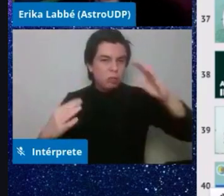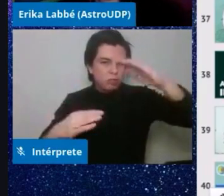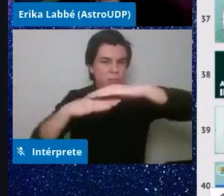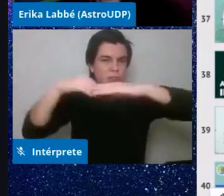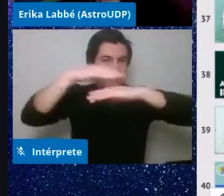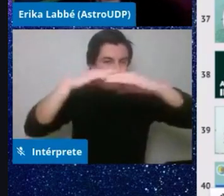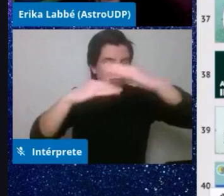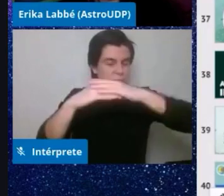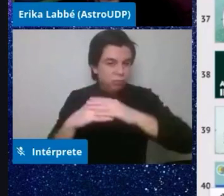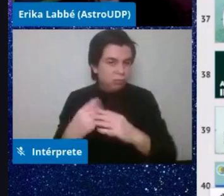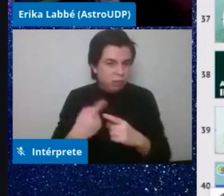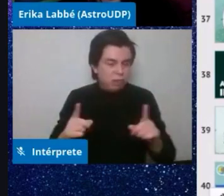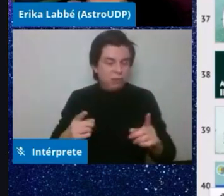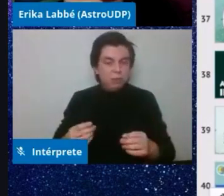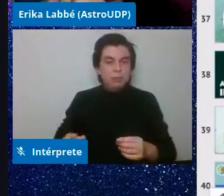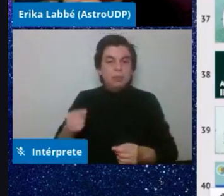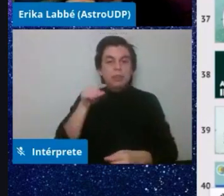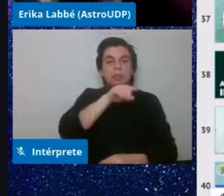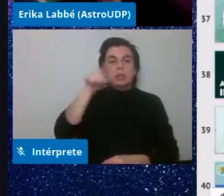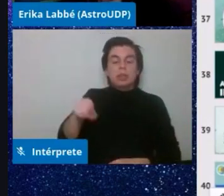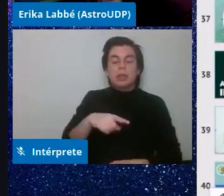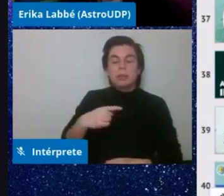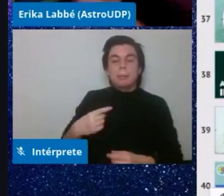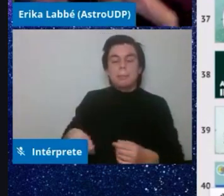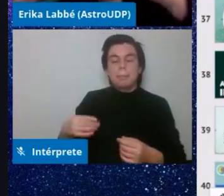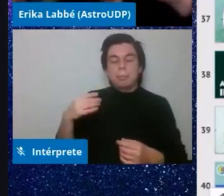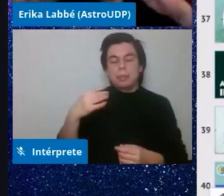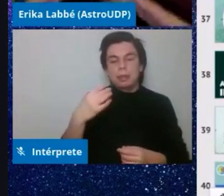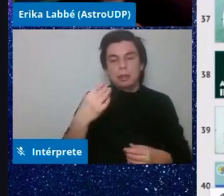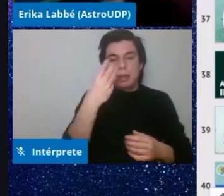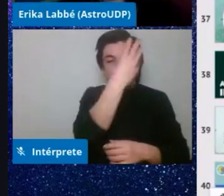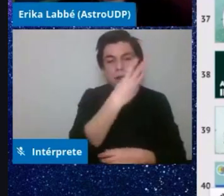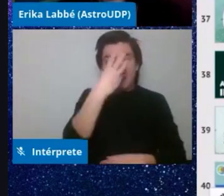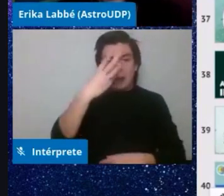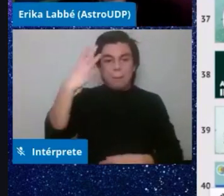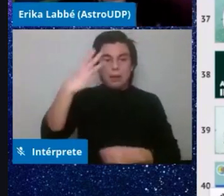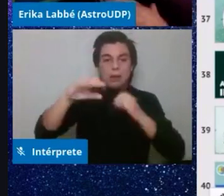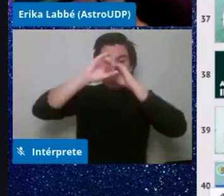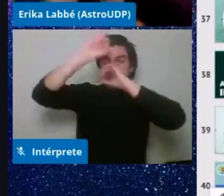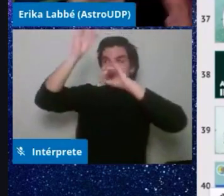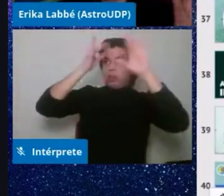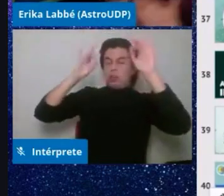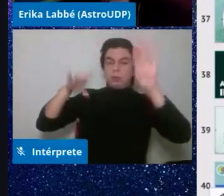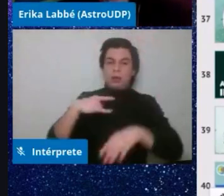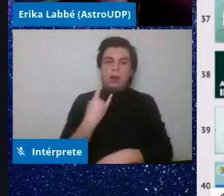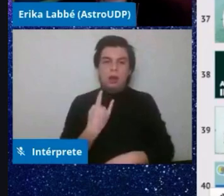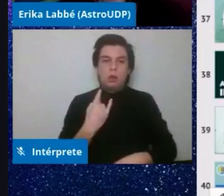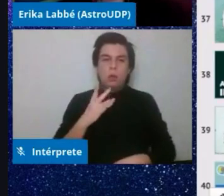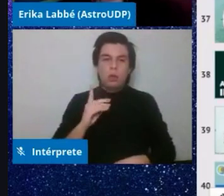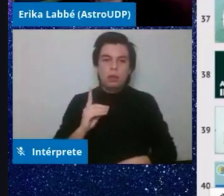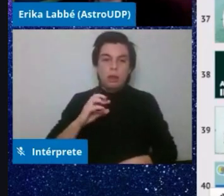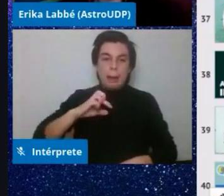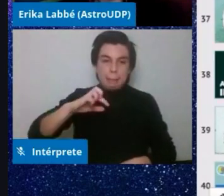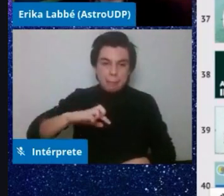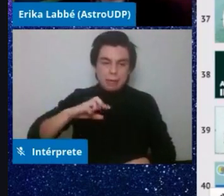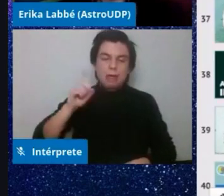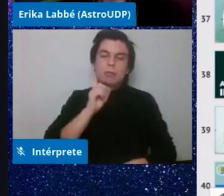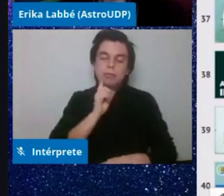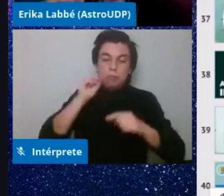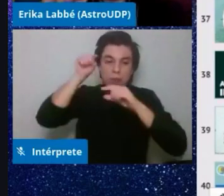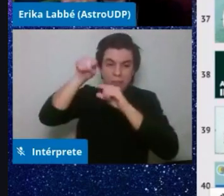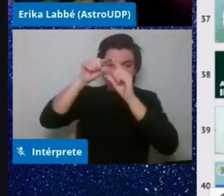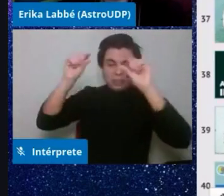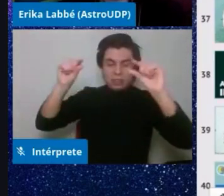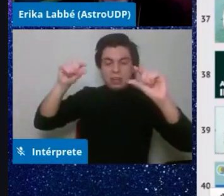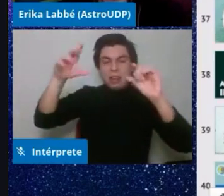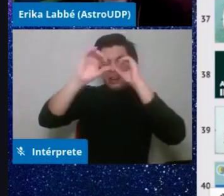en la página de Astronomía UDP hay una pestaña que dice difusión y Ujú. ahí está todo lo que hemos puesto. Ah, perfecto. Muchas de esas cosas son de astronomía inclusiva,